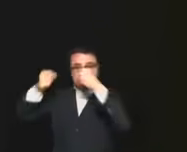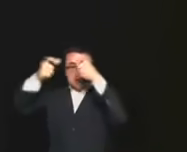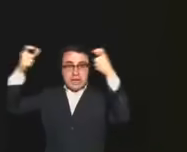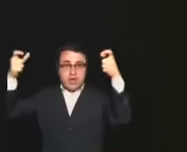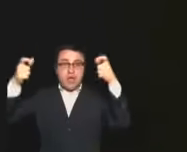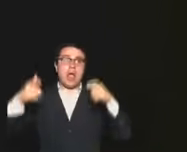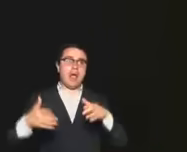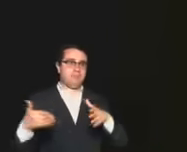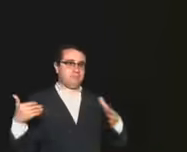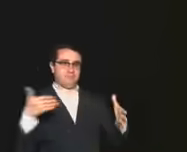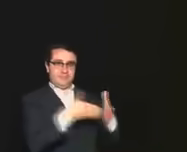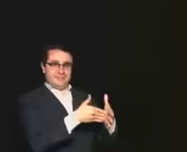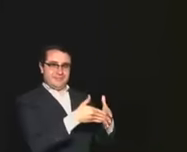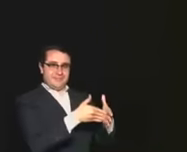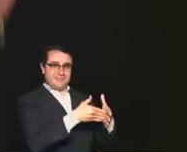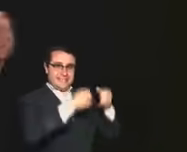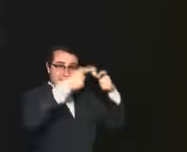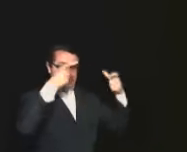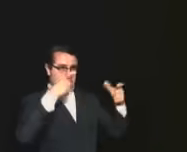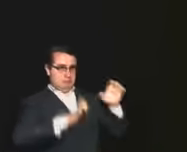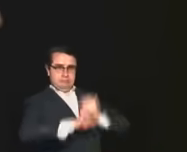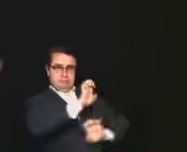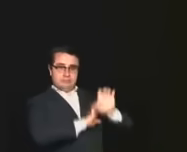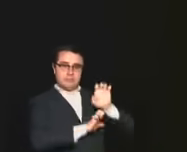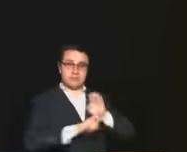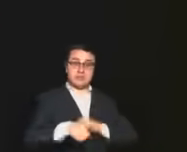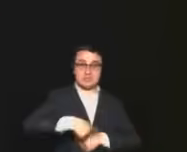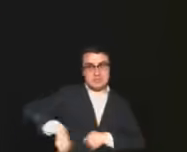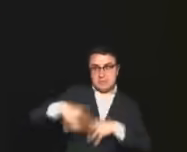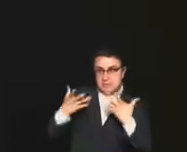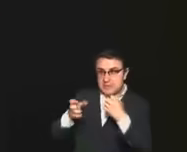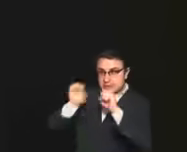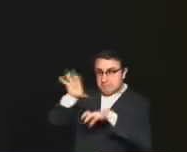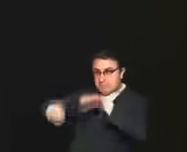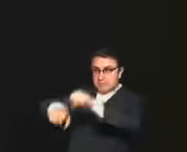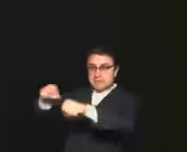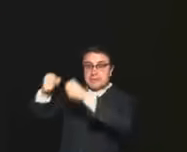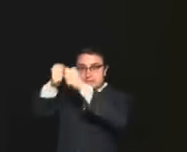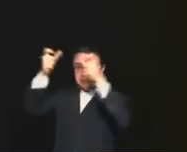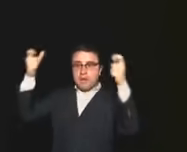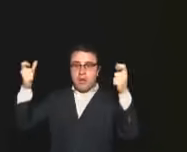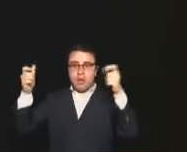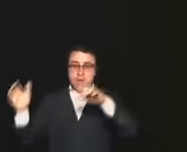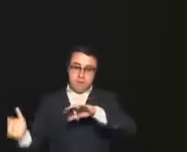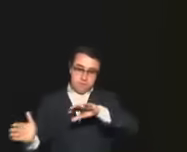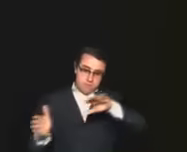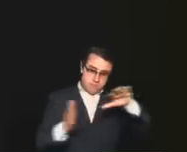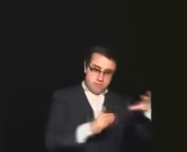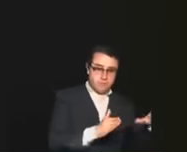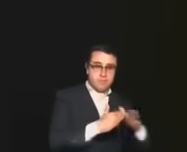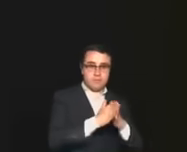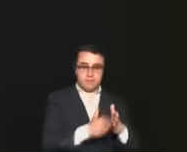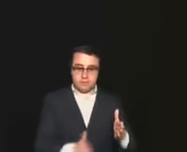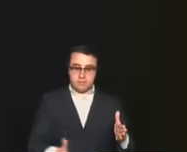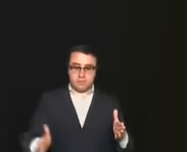Estado contra la insurgencia tomarse el Estado. Esta fase no es